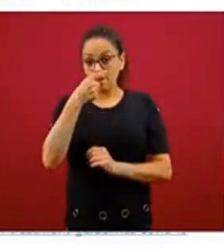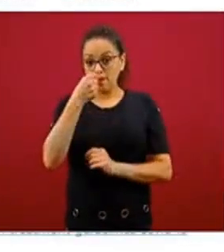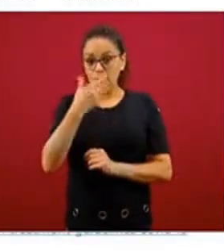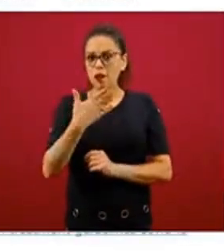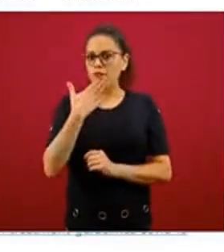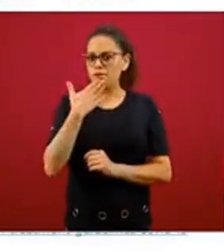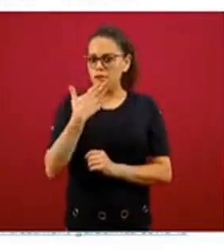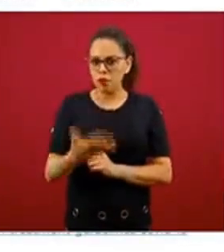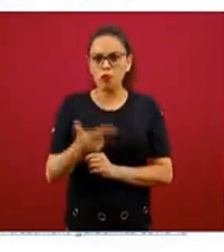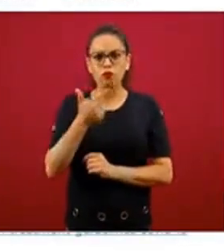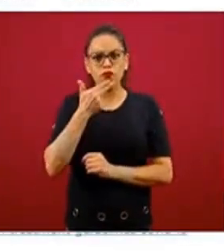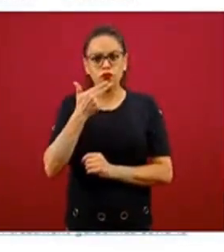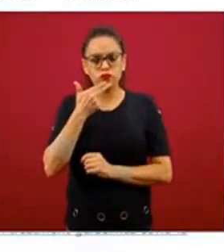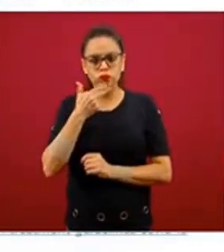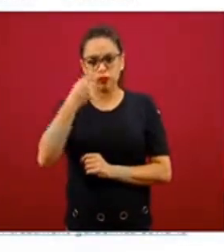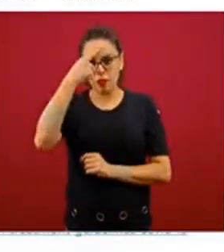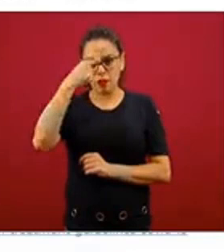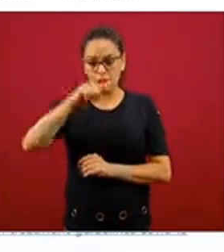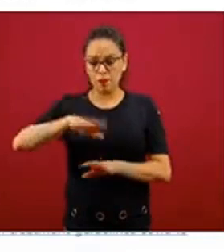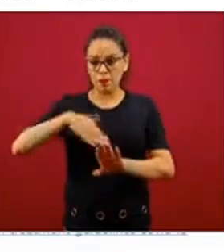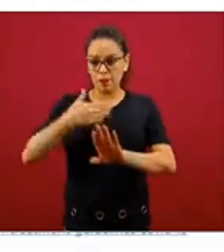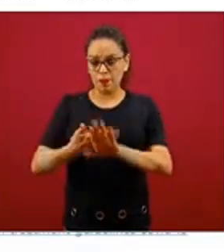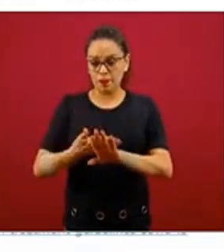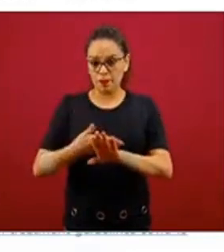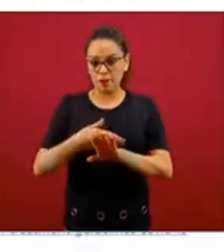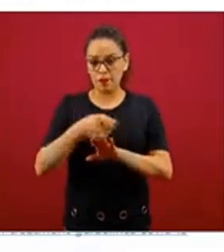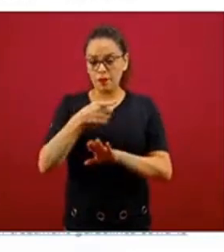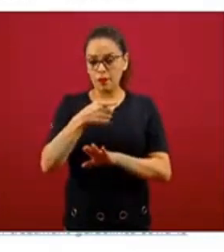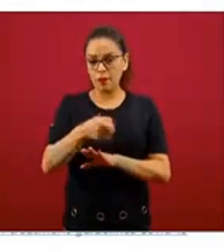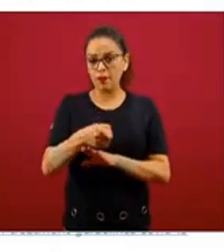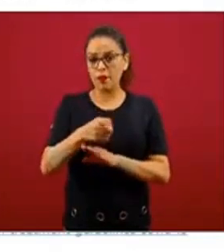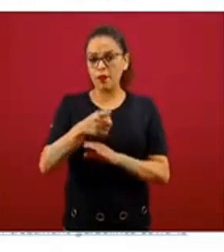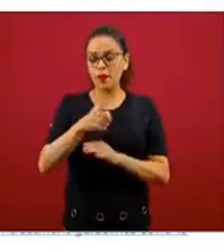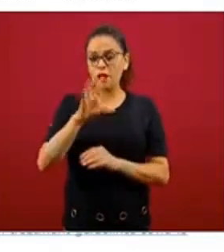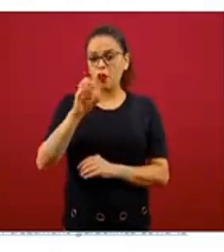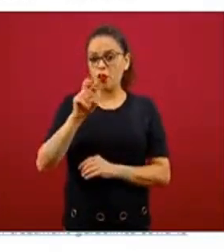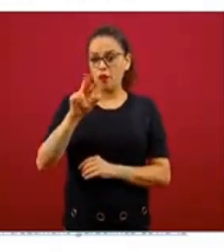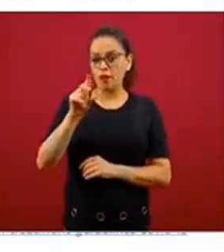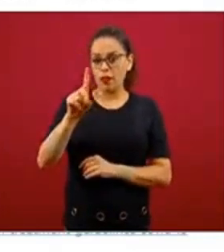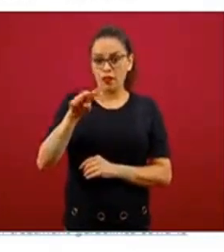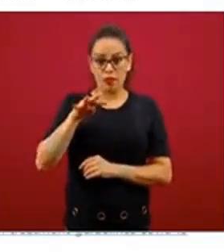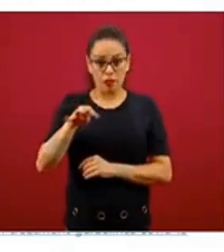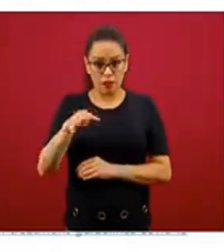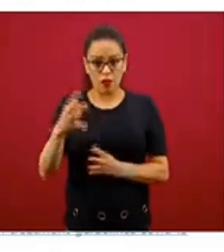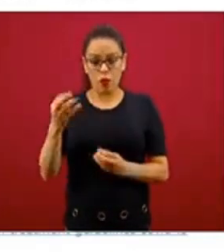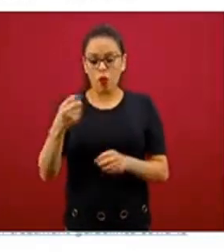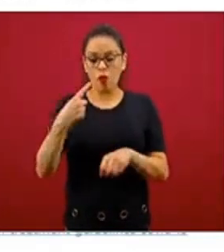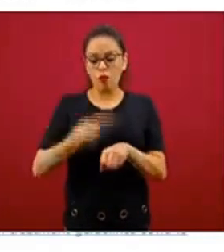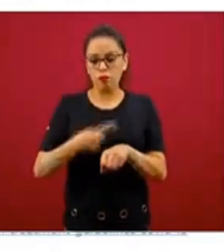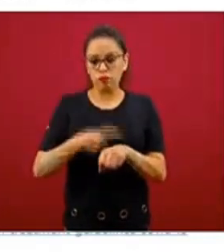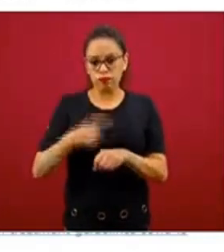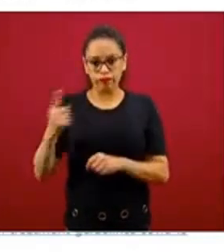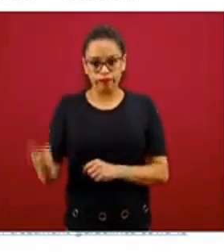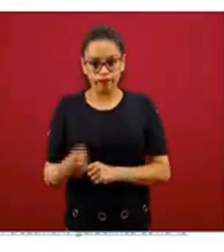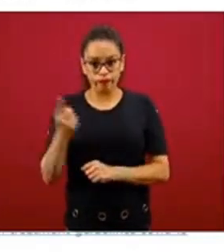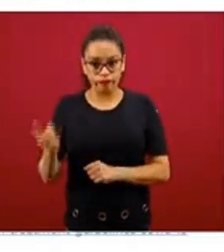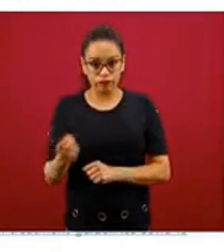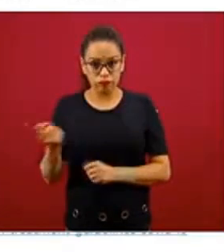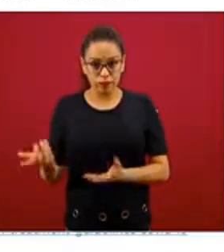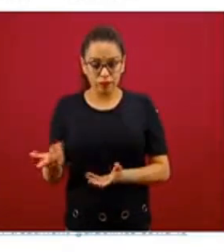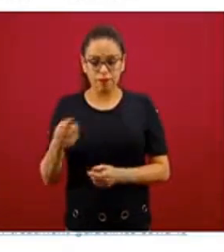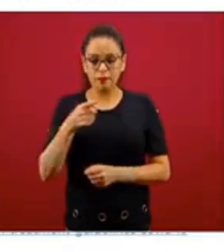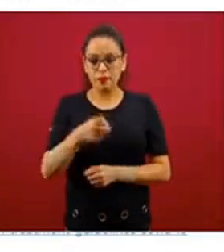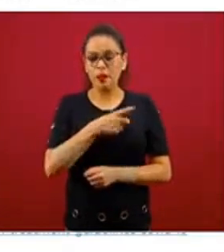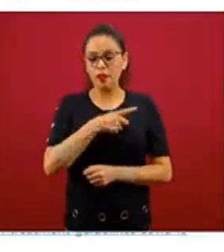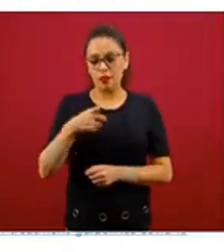tratar el COVID-19. Los medicamentos para el tratamiento de enfermedades crónicas subyacentes deben continuarse,